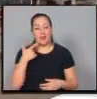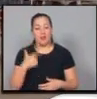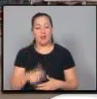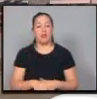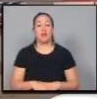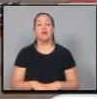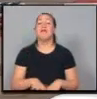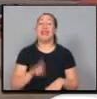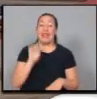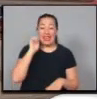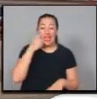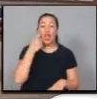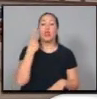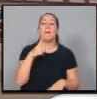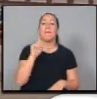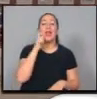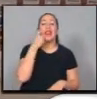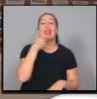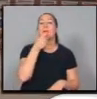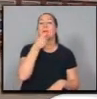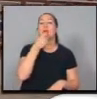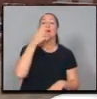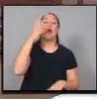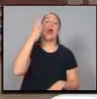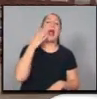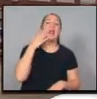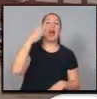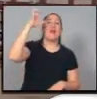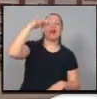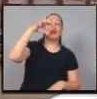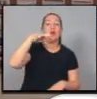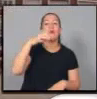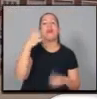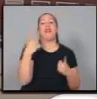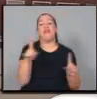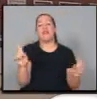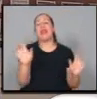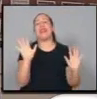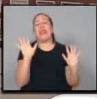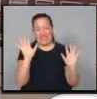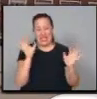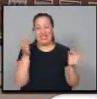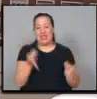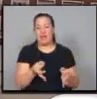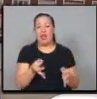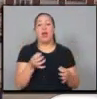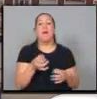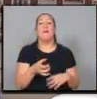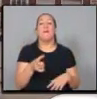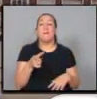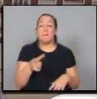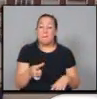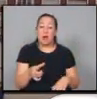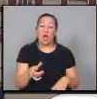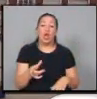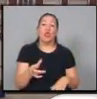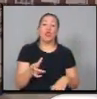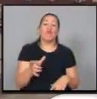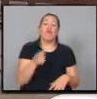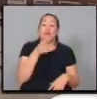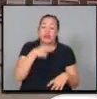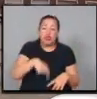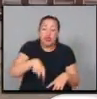pero está bueno cuando te llueve una tarde y decís, bueno, algo distinto, cortamos la playa, está bien, está lindo. Pero cuando lo tenés sostenido en el tiempo, no sé si está tan